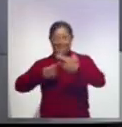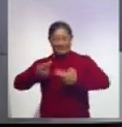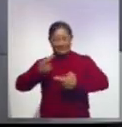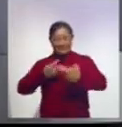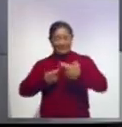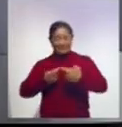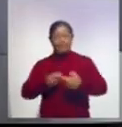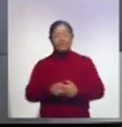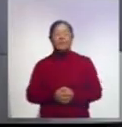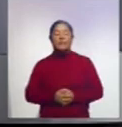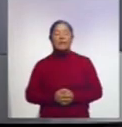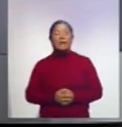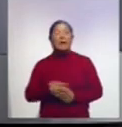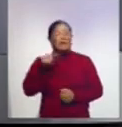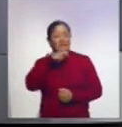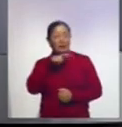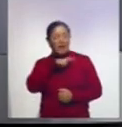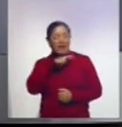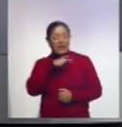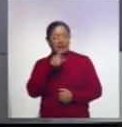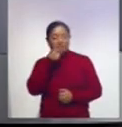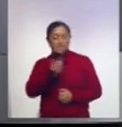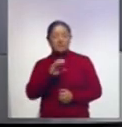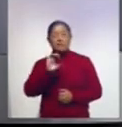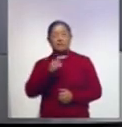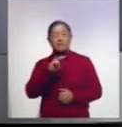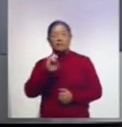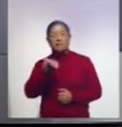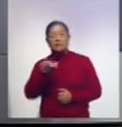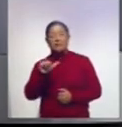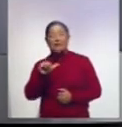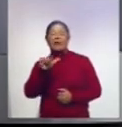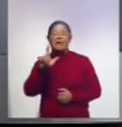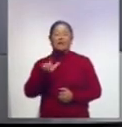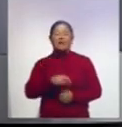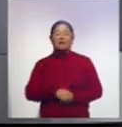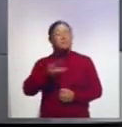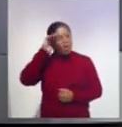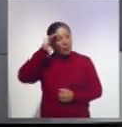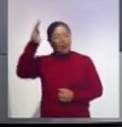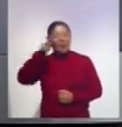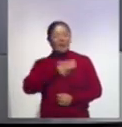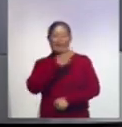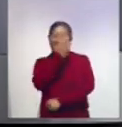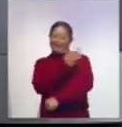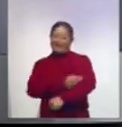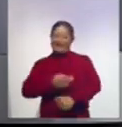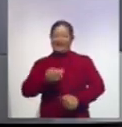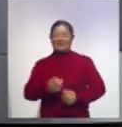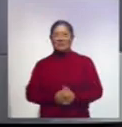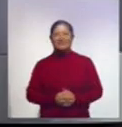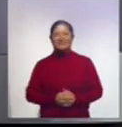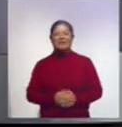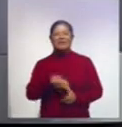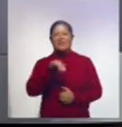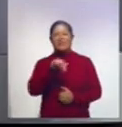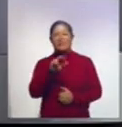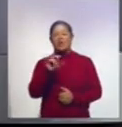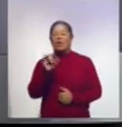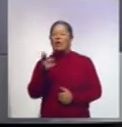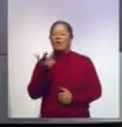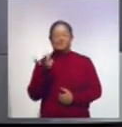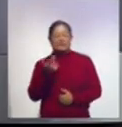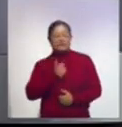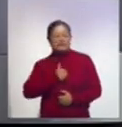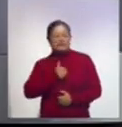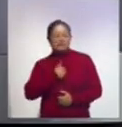antes, rápidamente, miren, nos dice Chema Lira. Hola, muy buenas tardes, don Mario. Sería una molestia, no, claro que